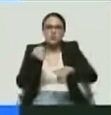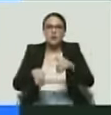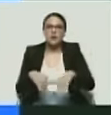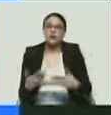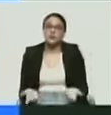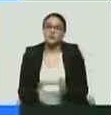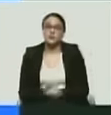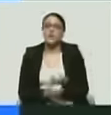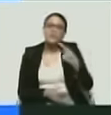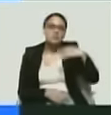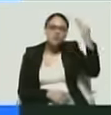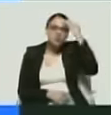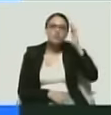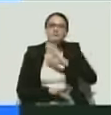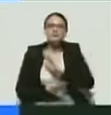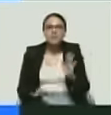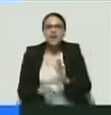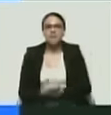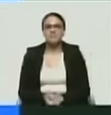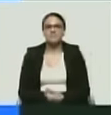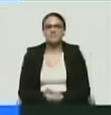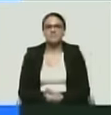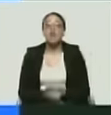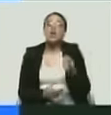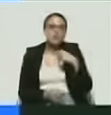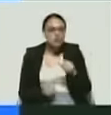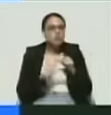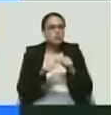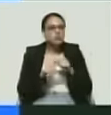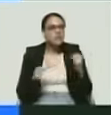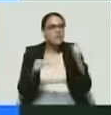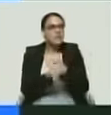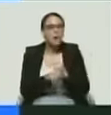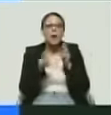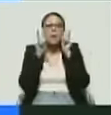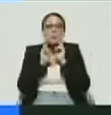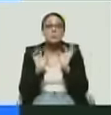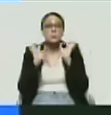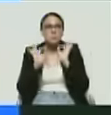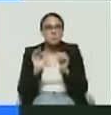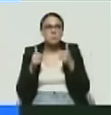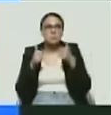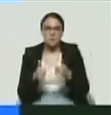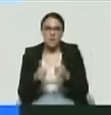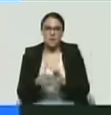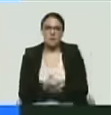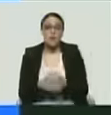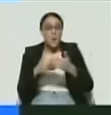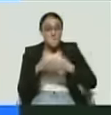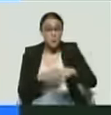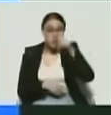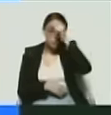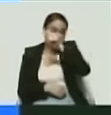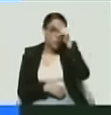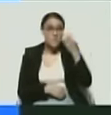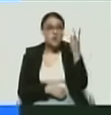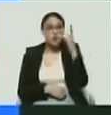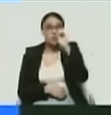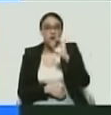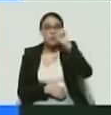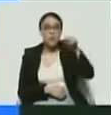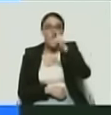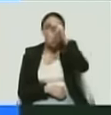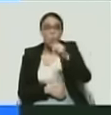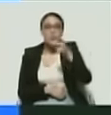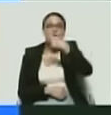tenemos a buen resguardo nuestra maquinaria electoral. La vamos a probar el próximo domingo 30 de junio, ver